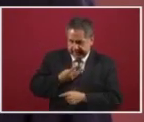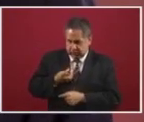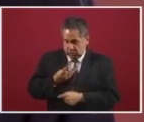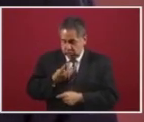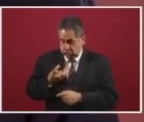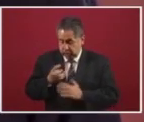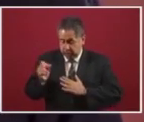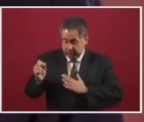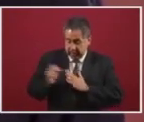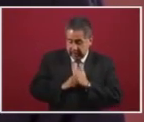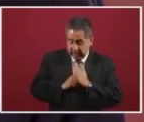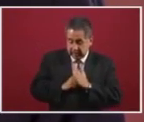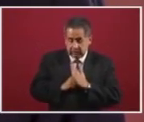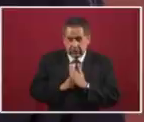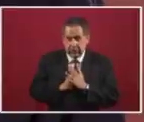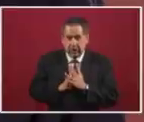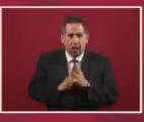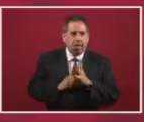pesos mensuales,